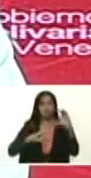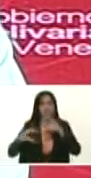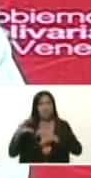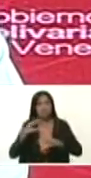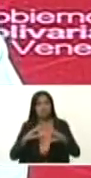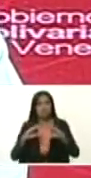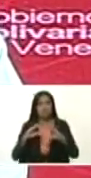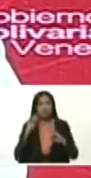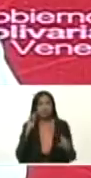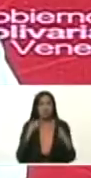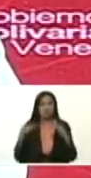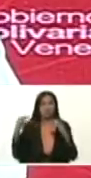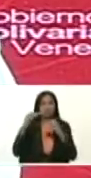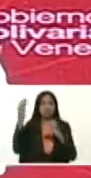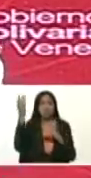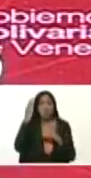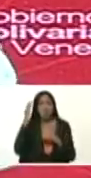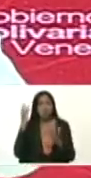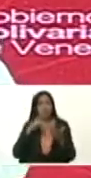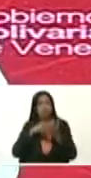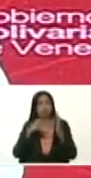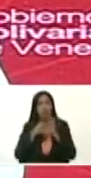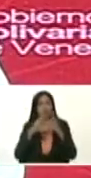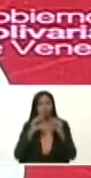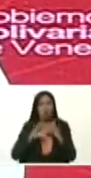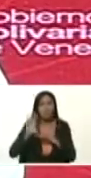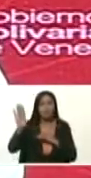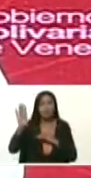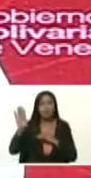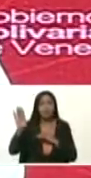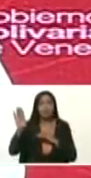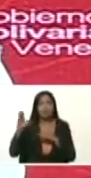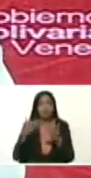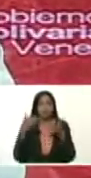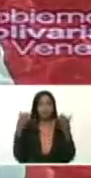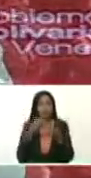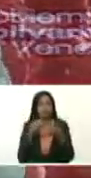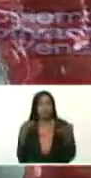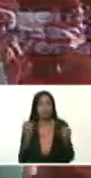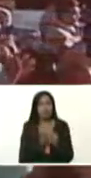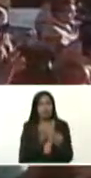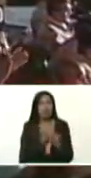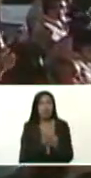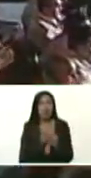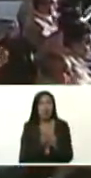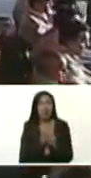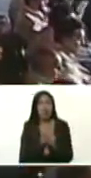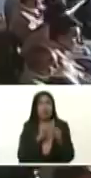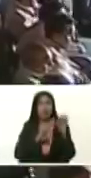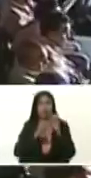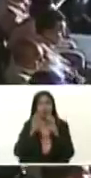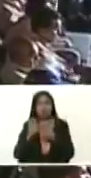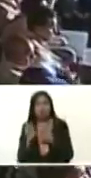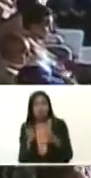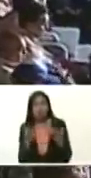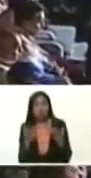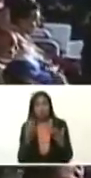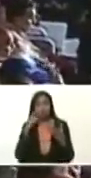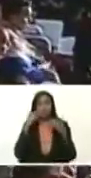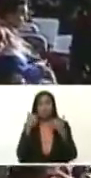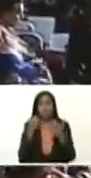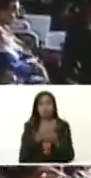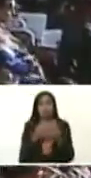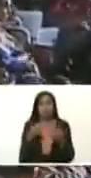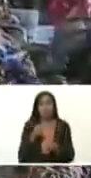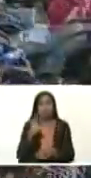y de alto conocimiento tecnológico en todo el país. Una gran clase obrera cualificada tenemos en el